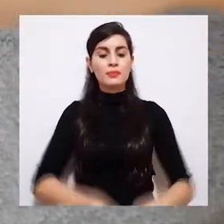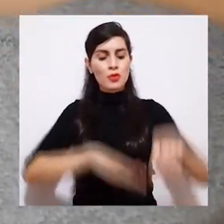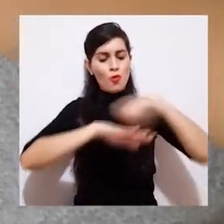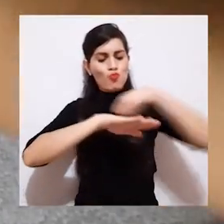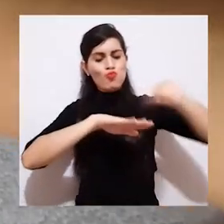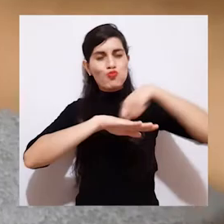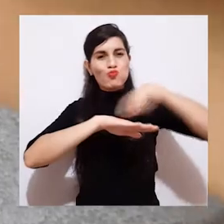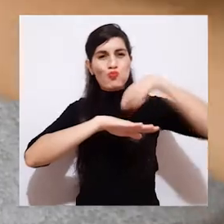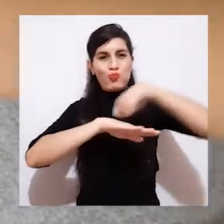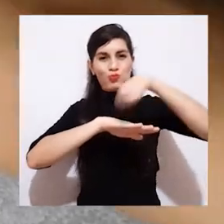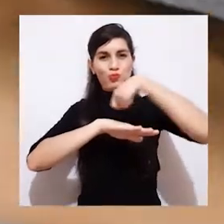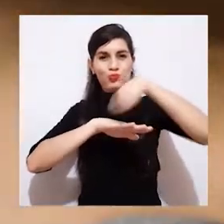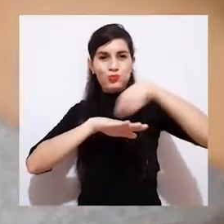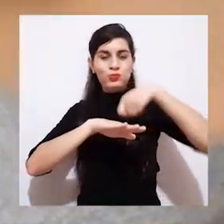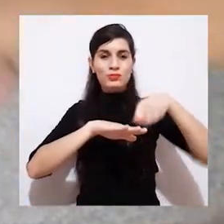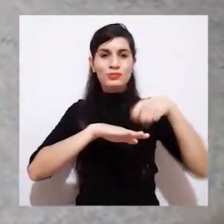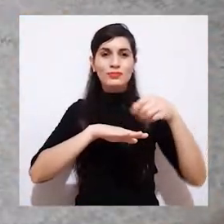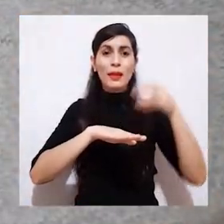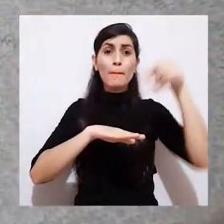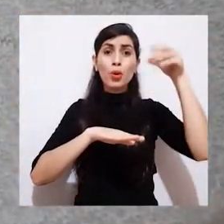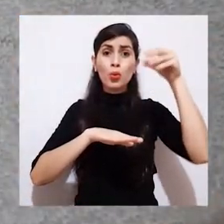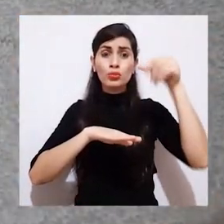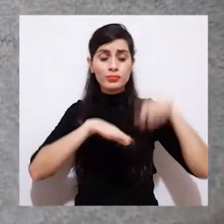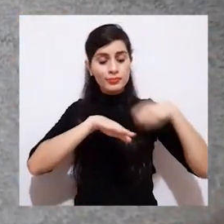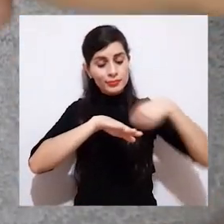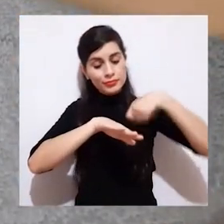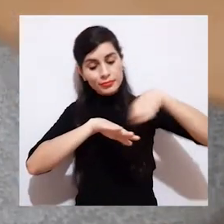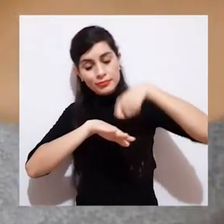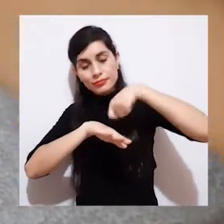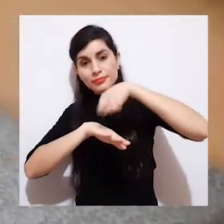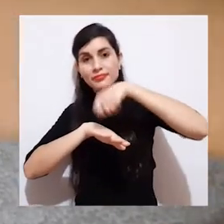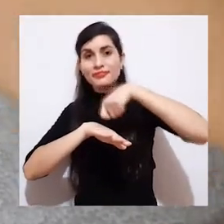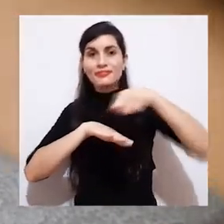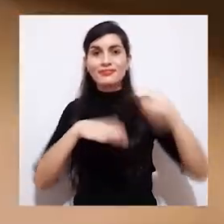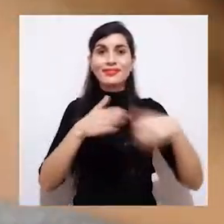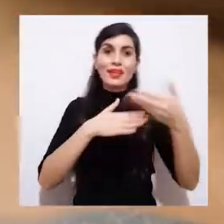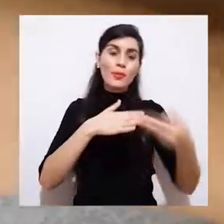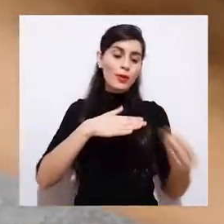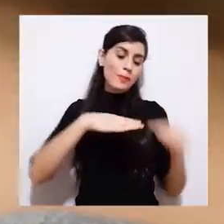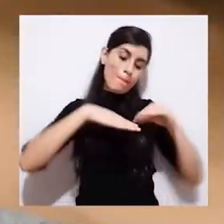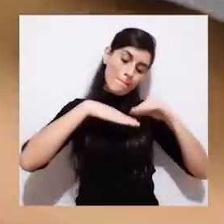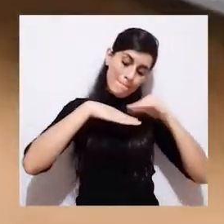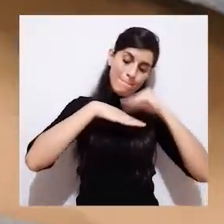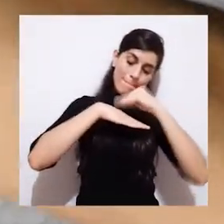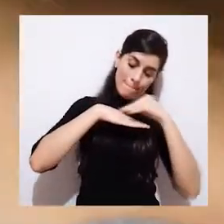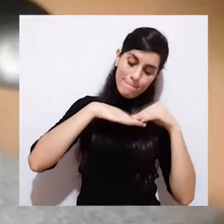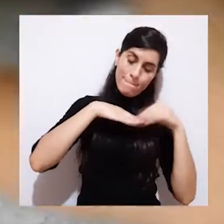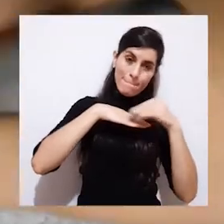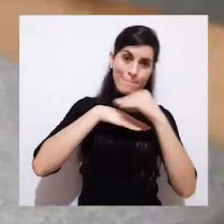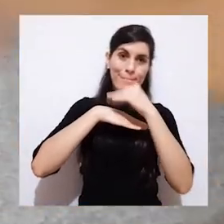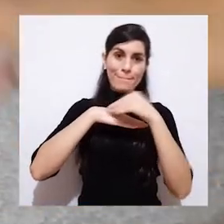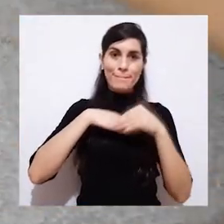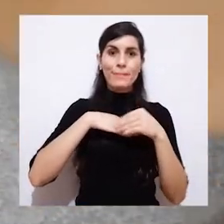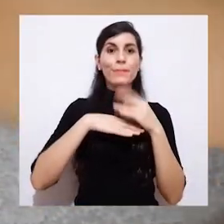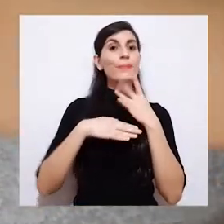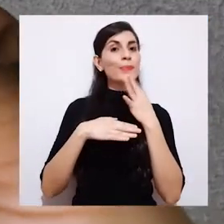Con esta brocha voy a remover el exceso de polvo para luego aplicar lo que es la base.